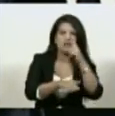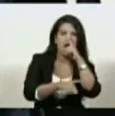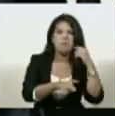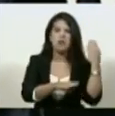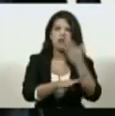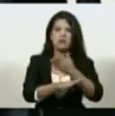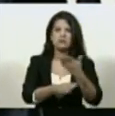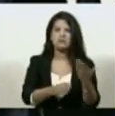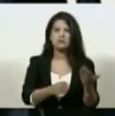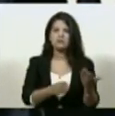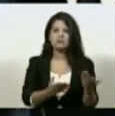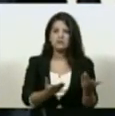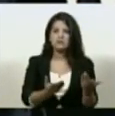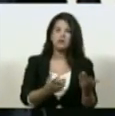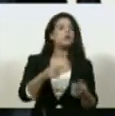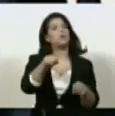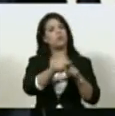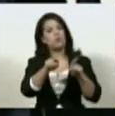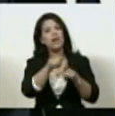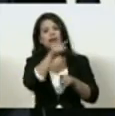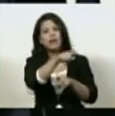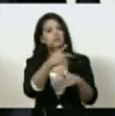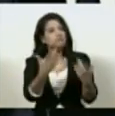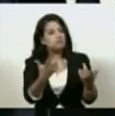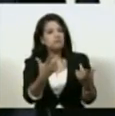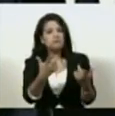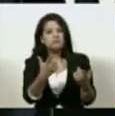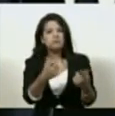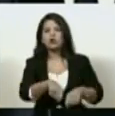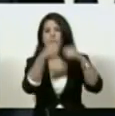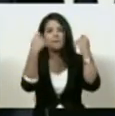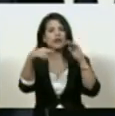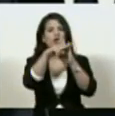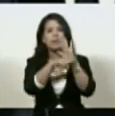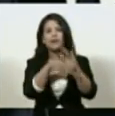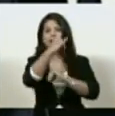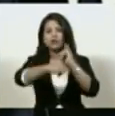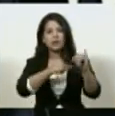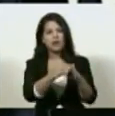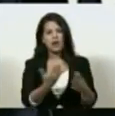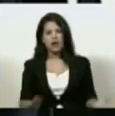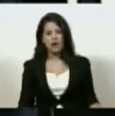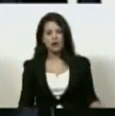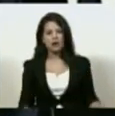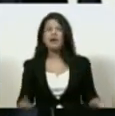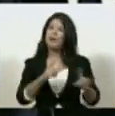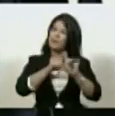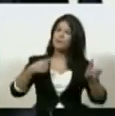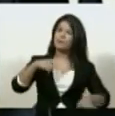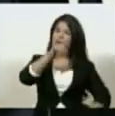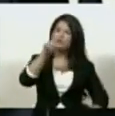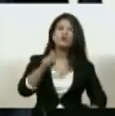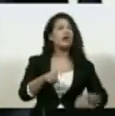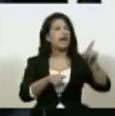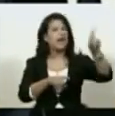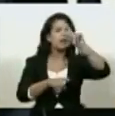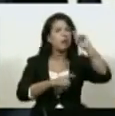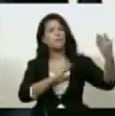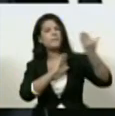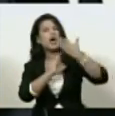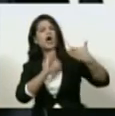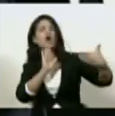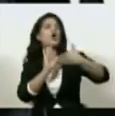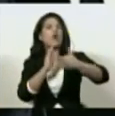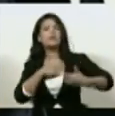derecho internacional, actuando unilateralmente. ¿Pero contra qué está actuando? Está actuando contra unas